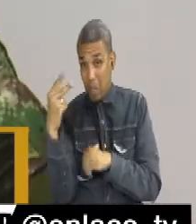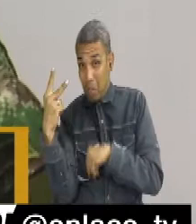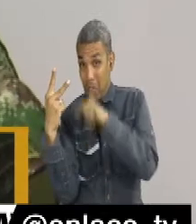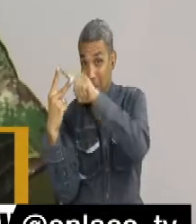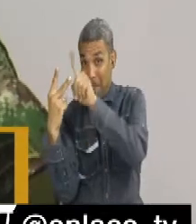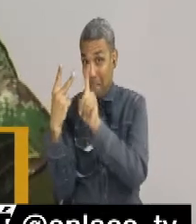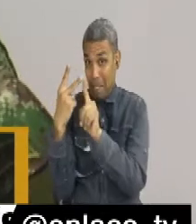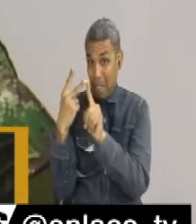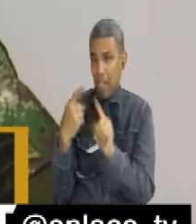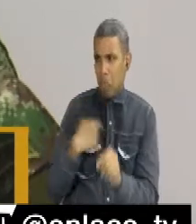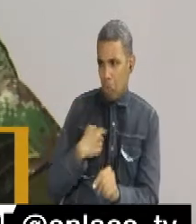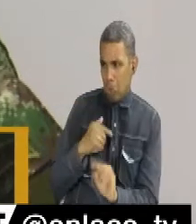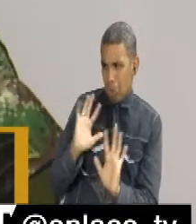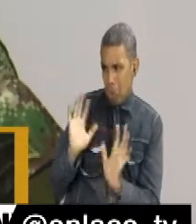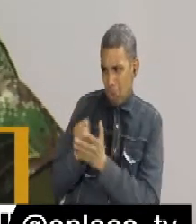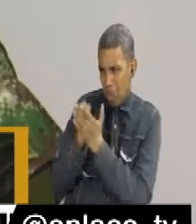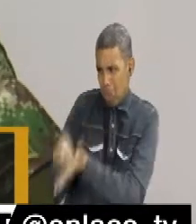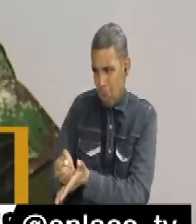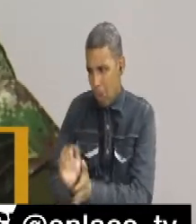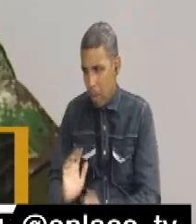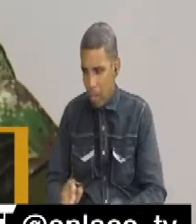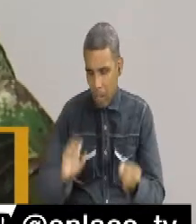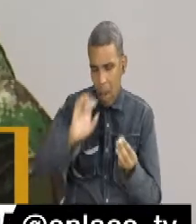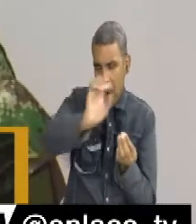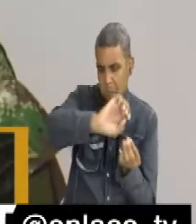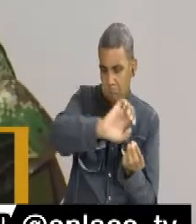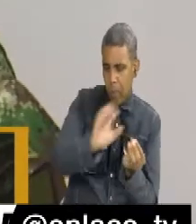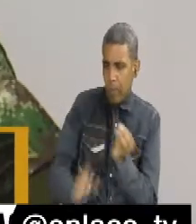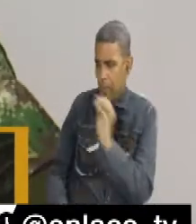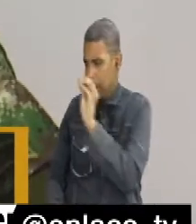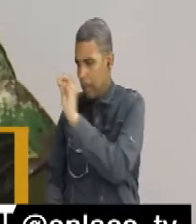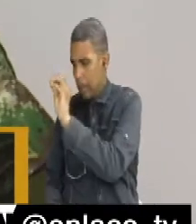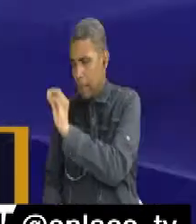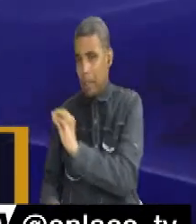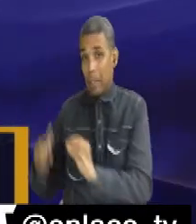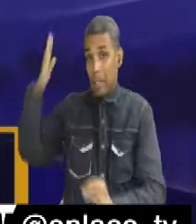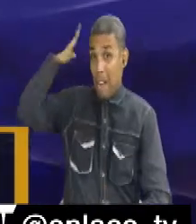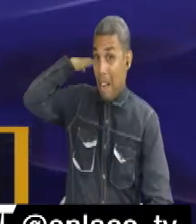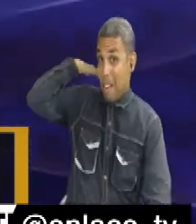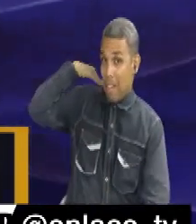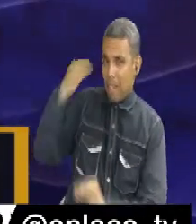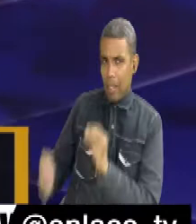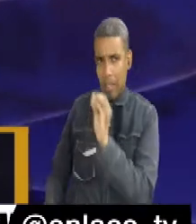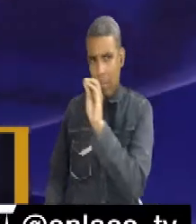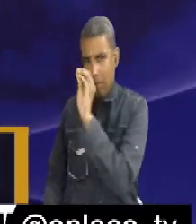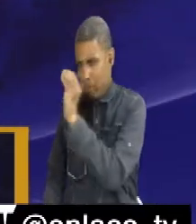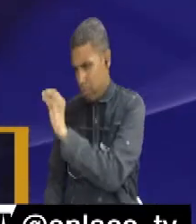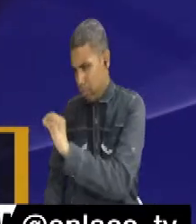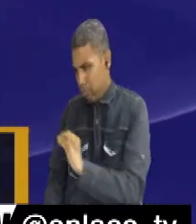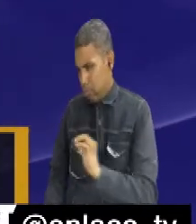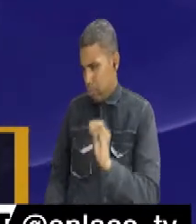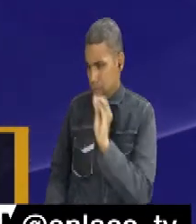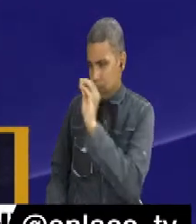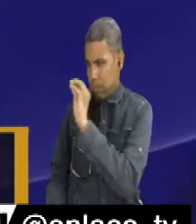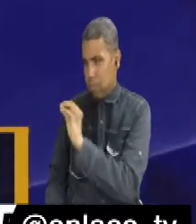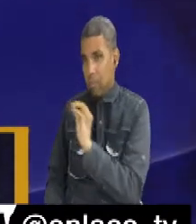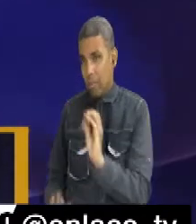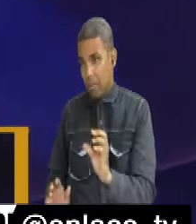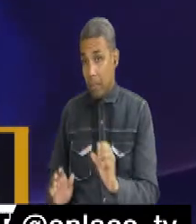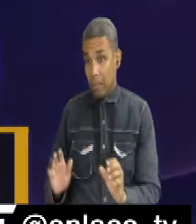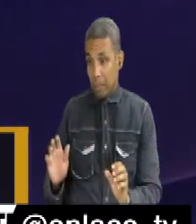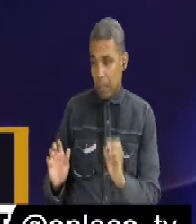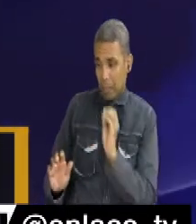echó un poquito más de lo normal de alcohol en el sector donde se encontraban ese salpullido y pues se prendió. Y en el momento de prenderse, pues el